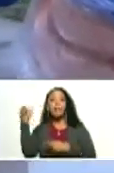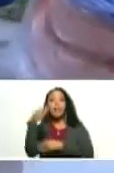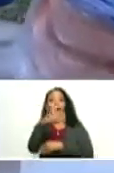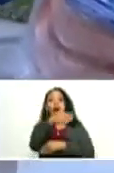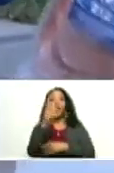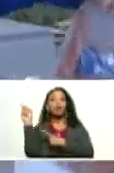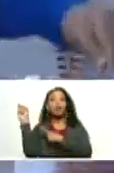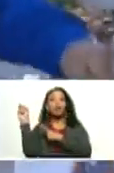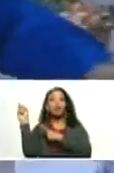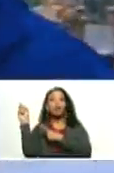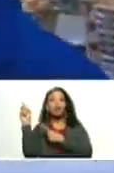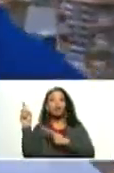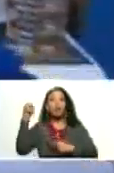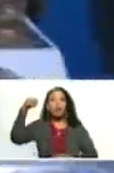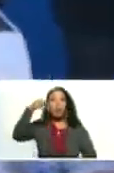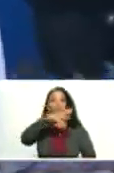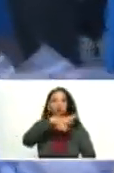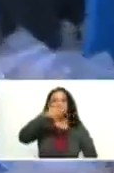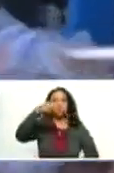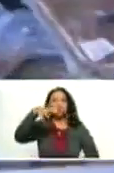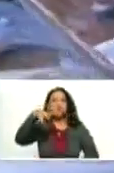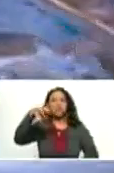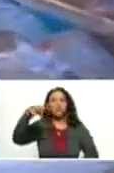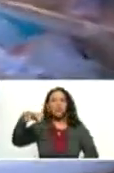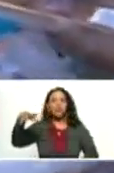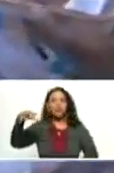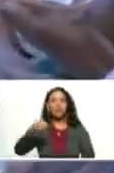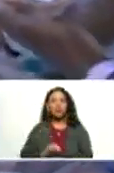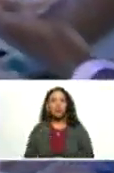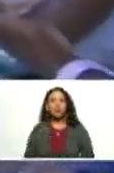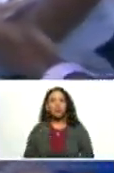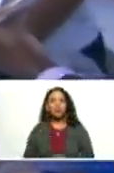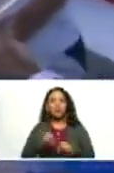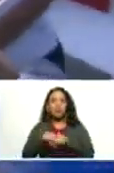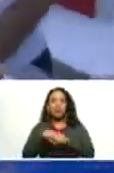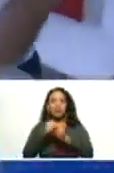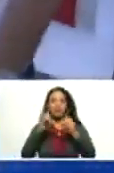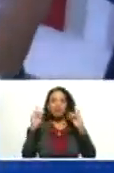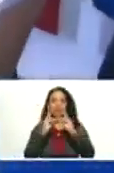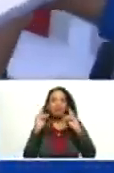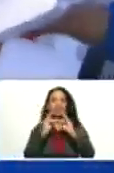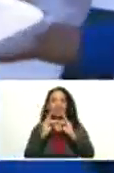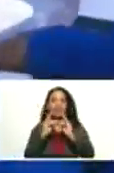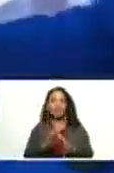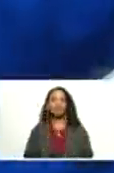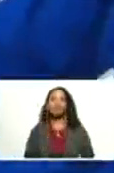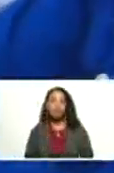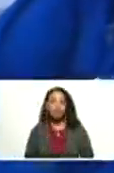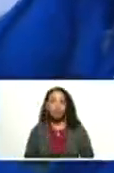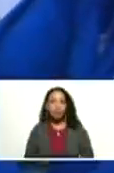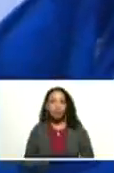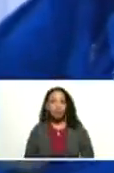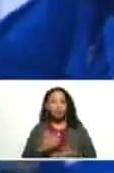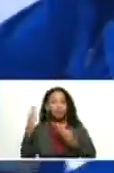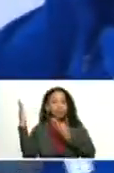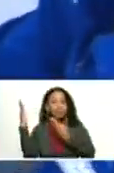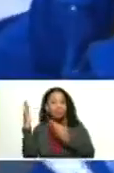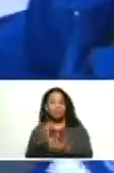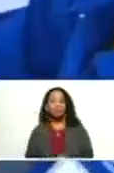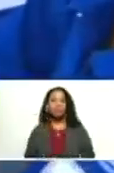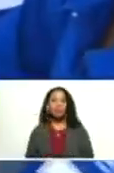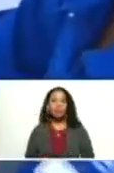aquí hay pulpo. Por aquí está, ¿qué es eso? Rompecolchón. Rompecolchón. ¿Ah?